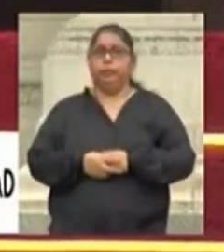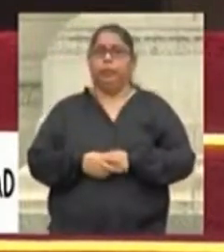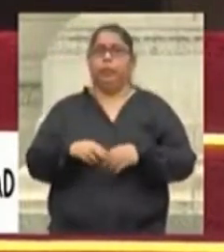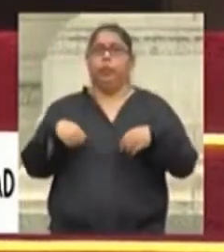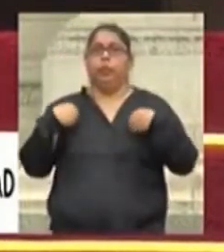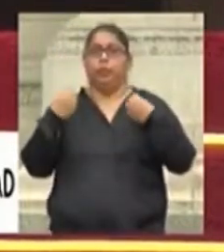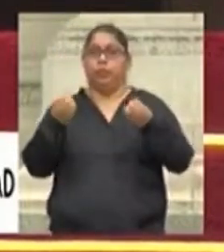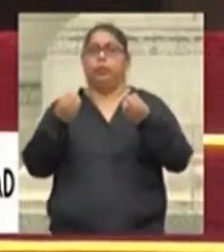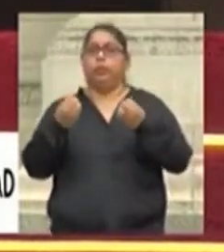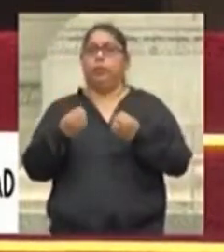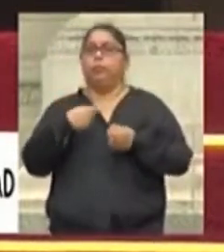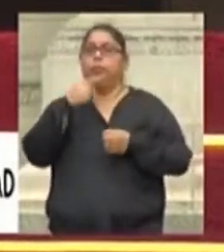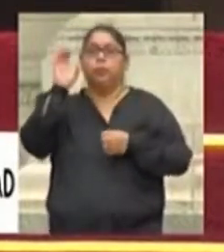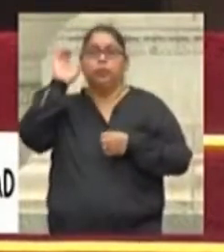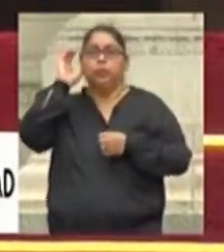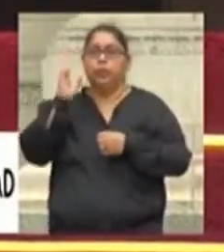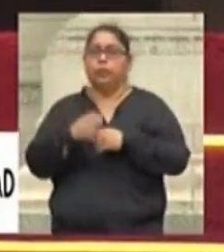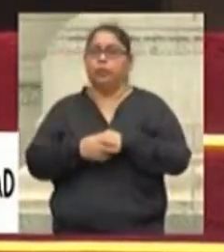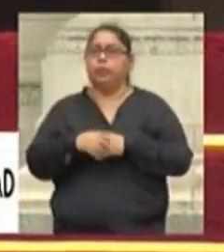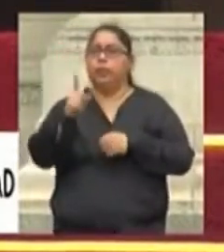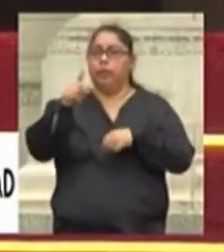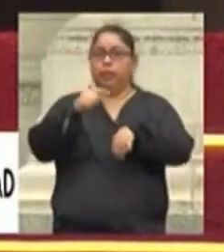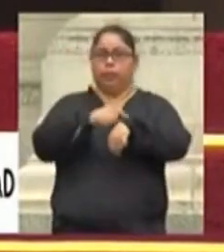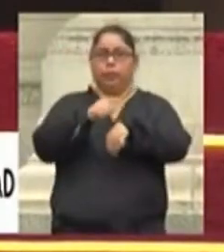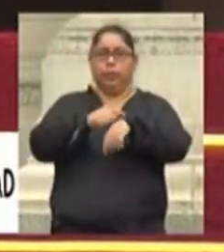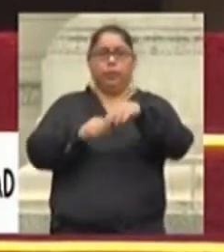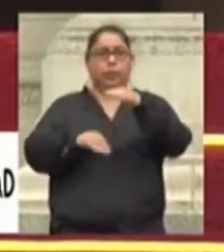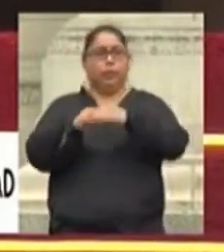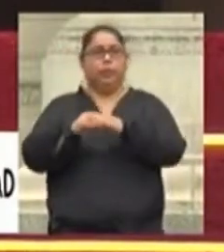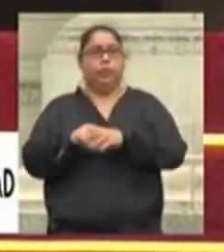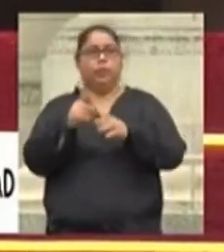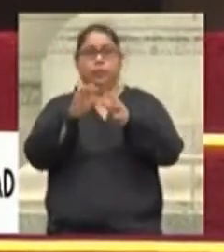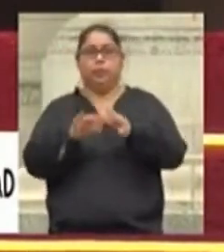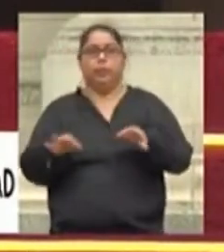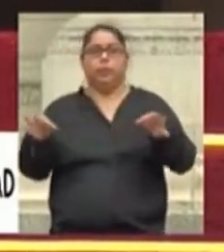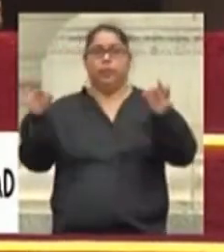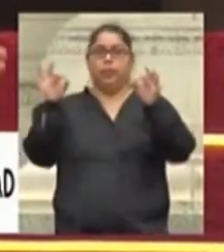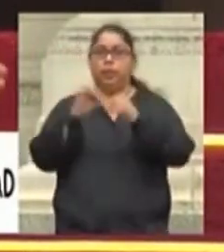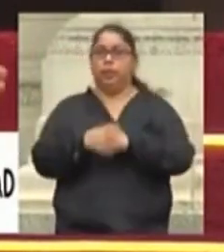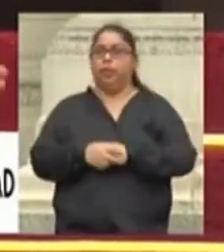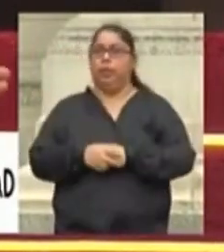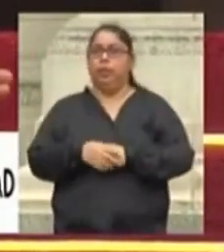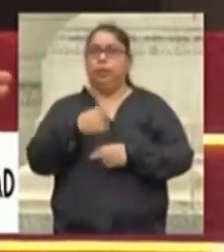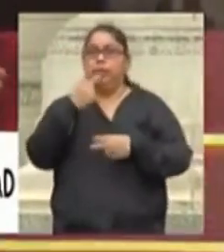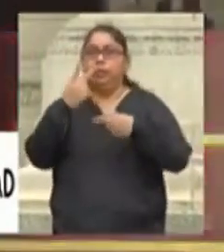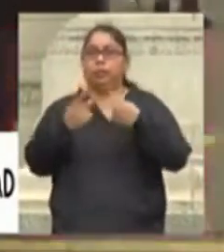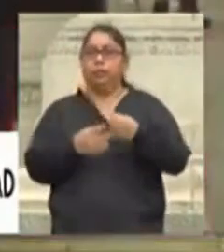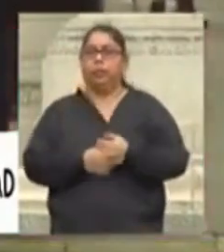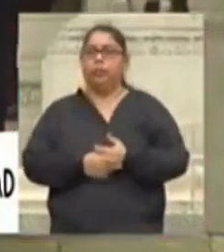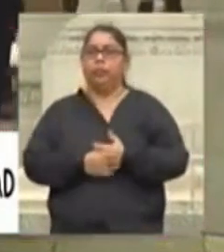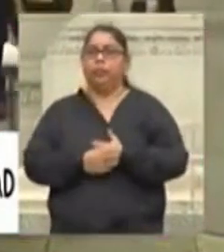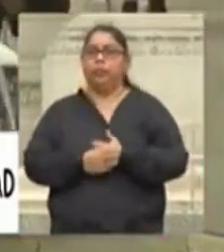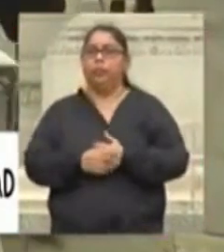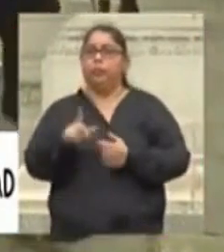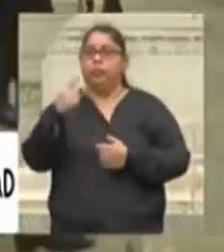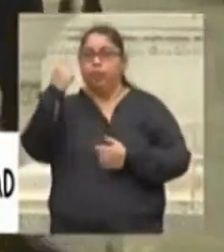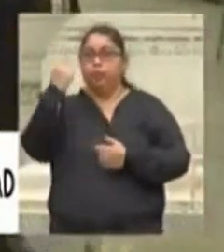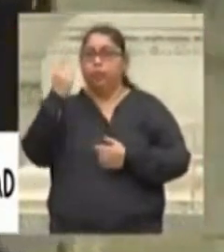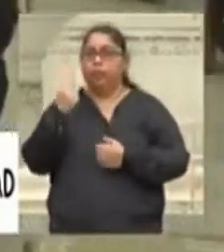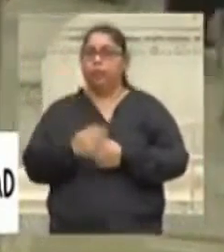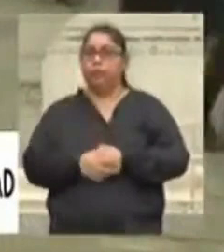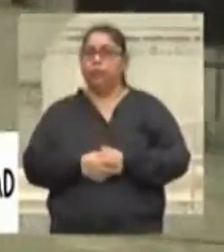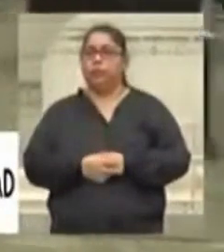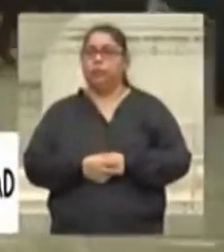cuanto quisiéramos escucharlos el tiempo es limitado pero creemos importante que a través del ministerio nos